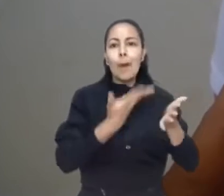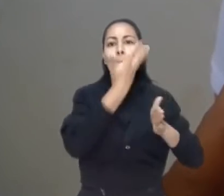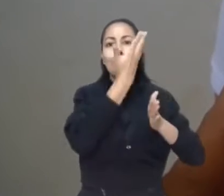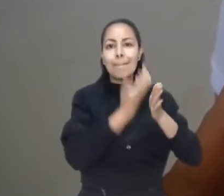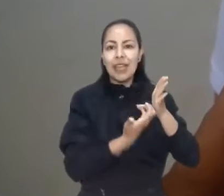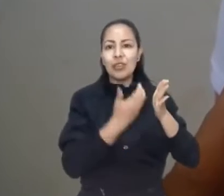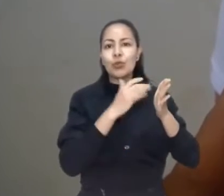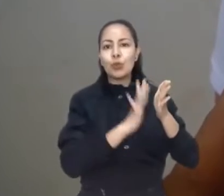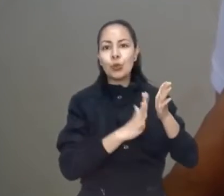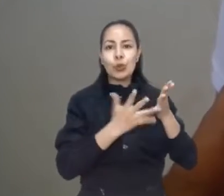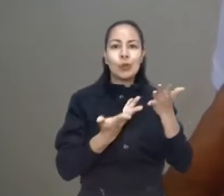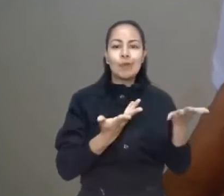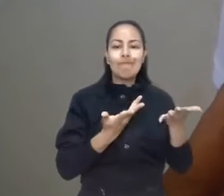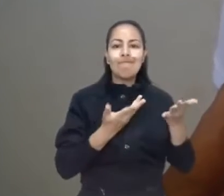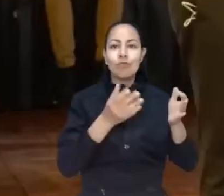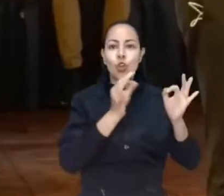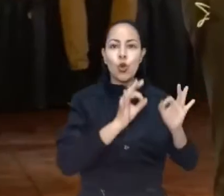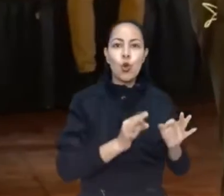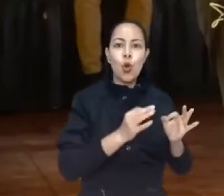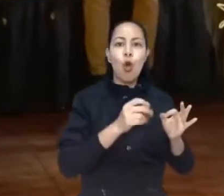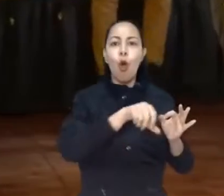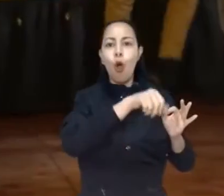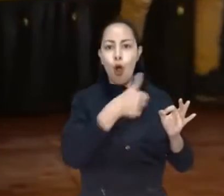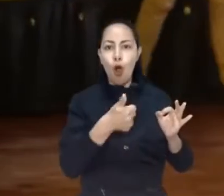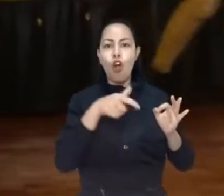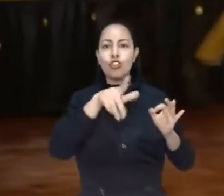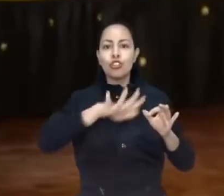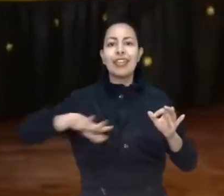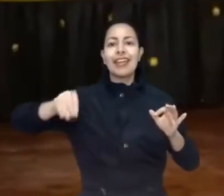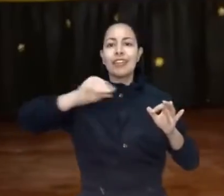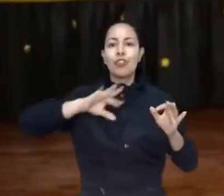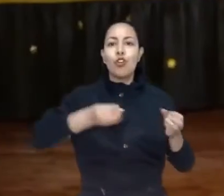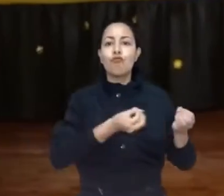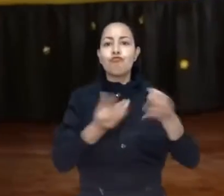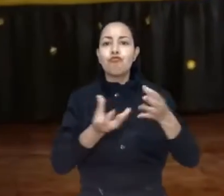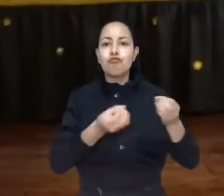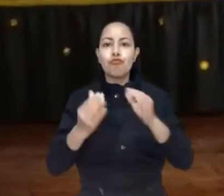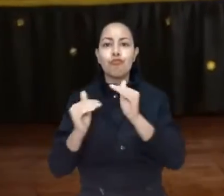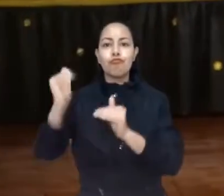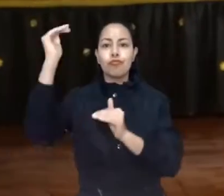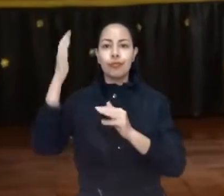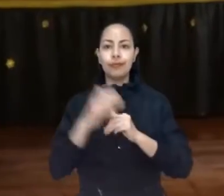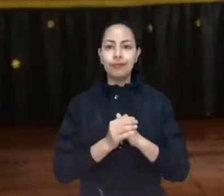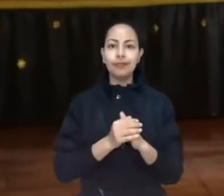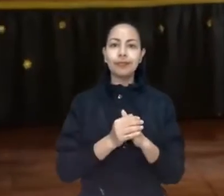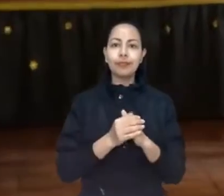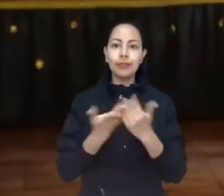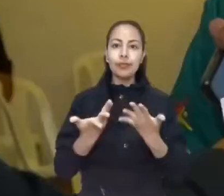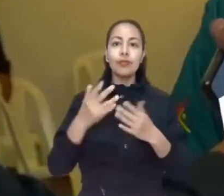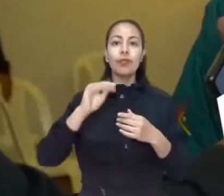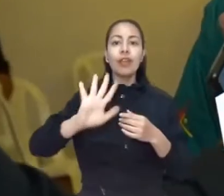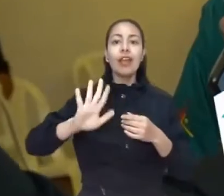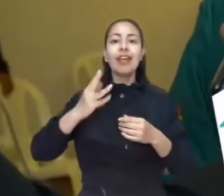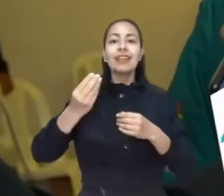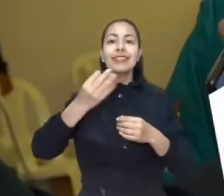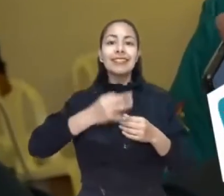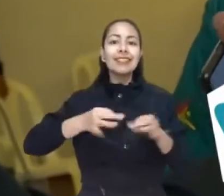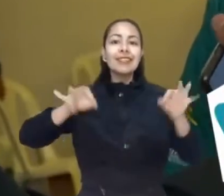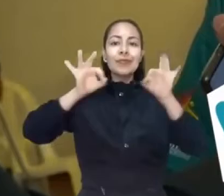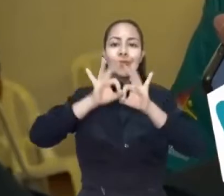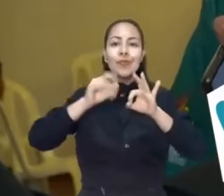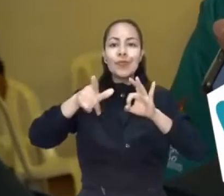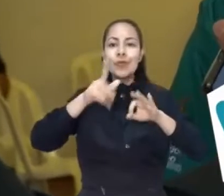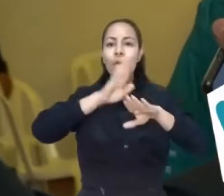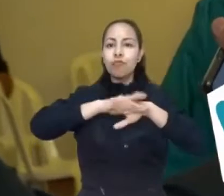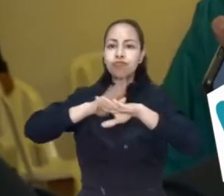una disminución ahí, el cual será distribuido en otras partes del territorio. Bueno, el señor gobernador siempre ha insistido en que es importante que